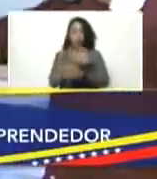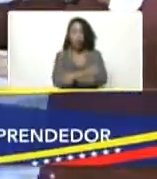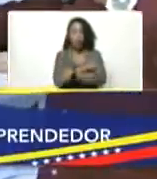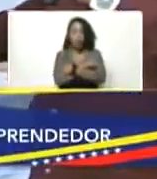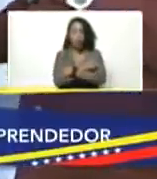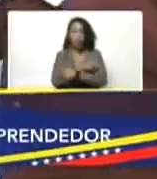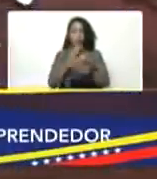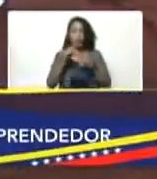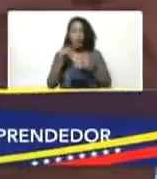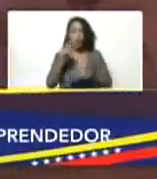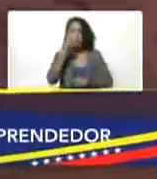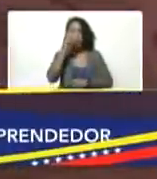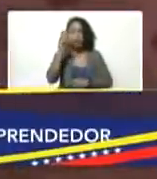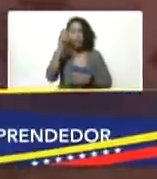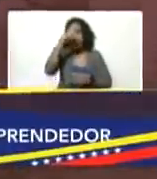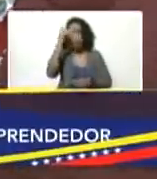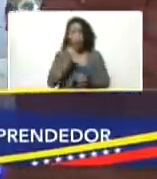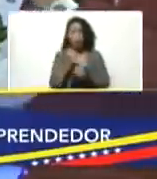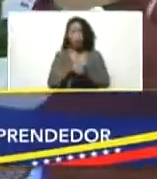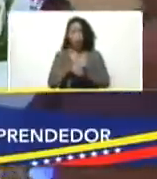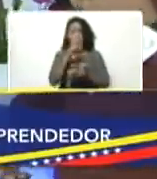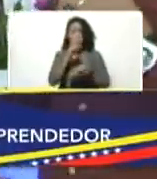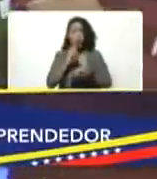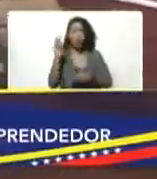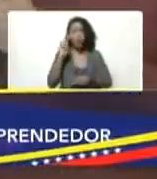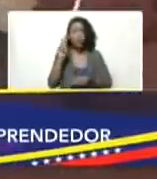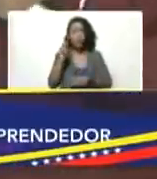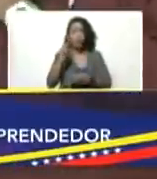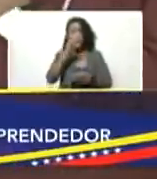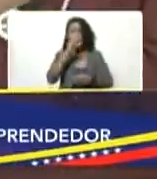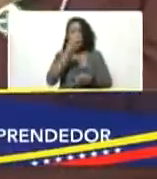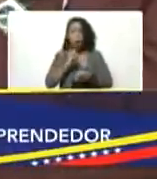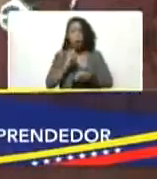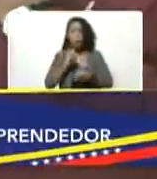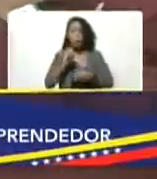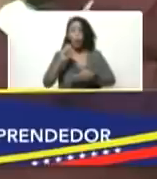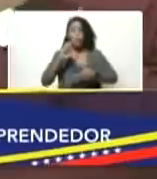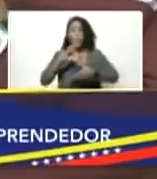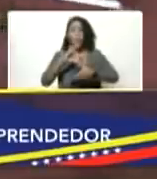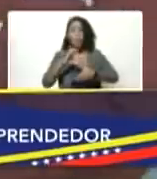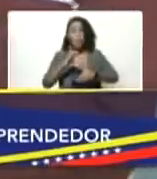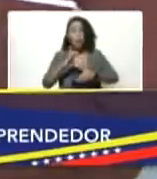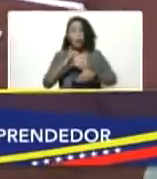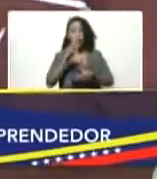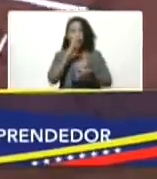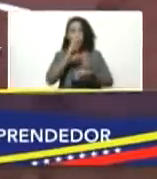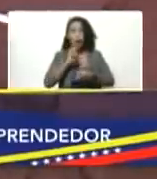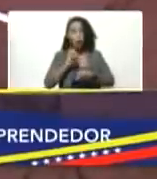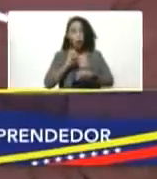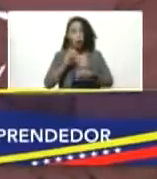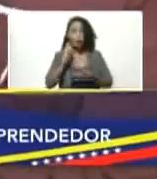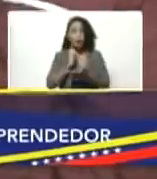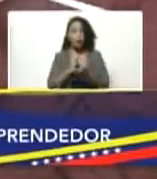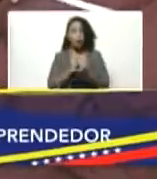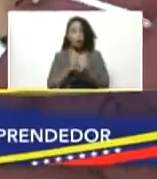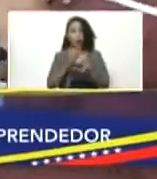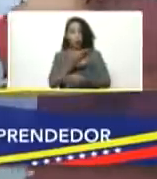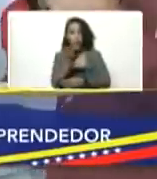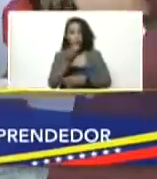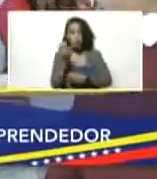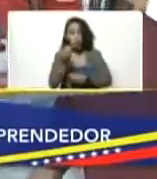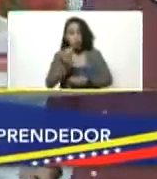y trabajadoras del Banco de Venezuela, del Banco Bicentenario, del Banco del Tesoro. ¿Cómo estás tú? ¿Todo